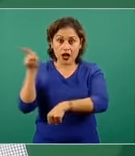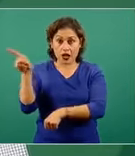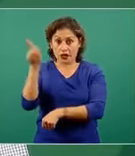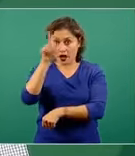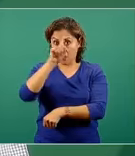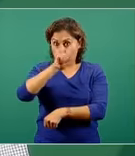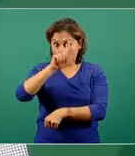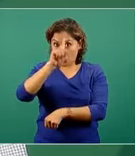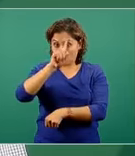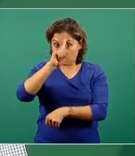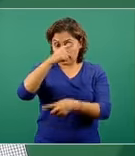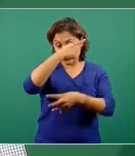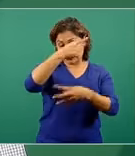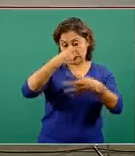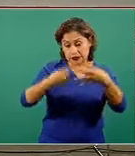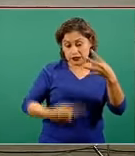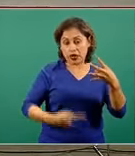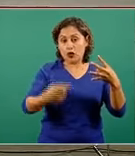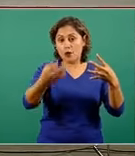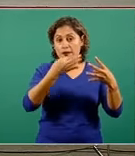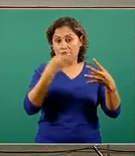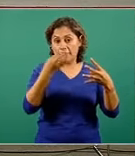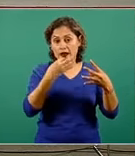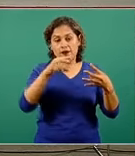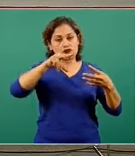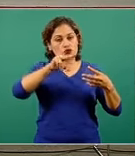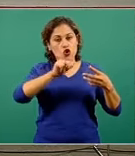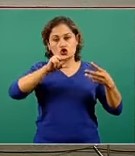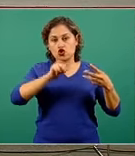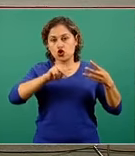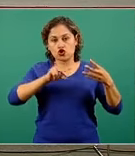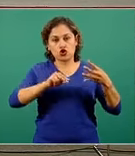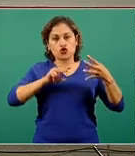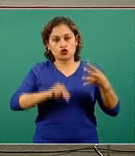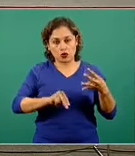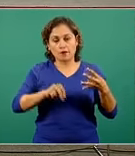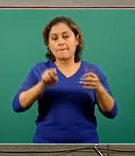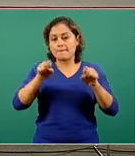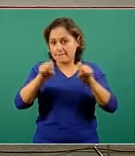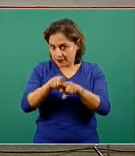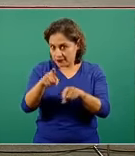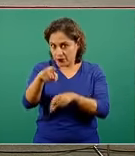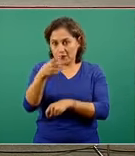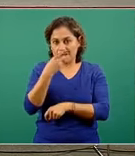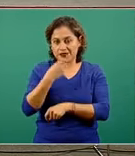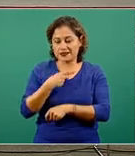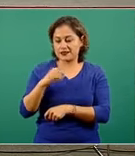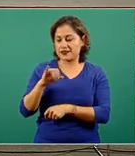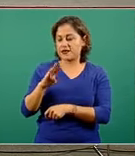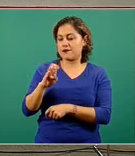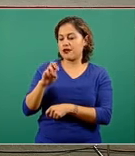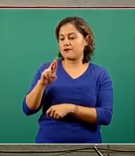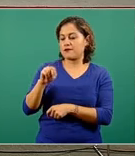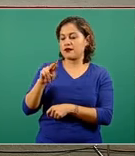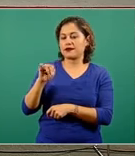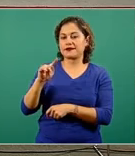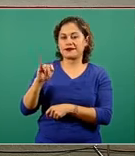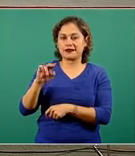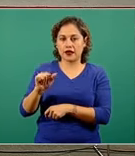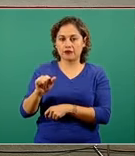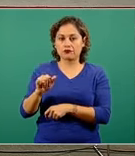uso de toda una serie de medicamentos, entre ellos la ivermectina, que no cuenta con estas